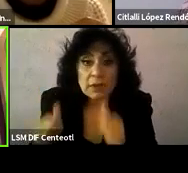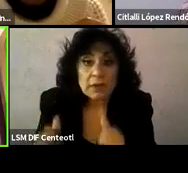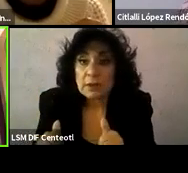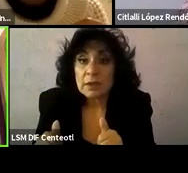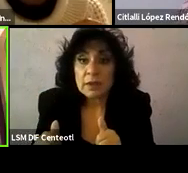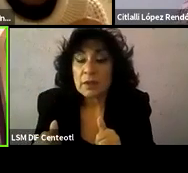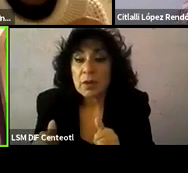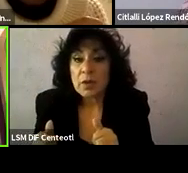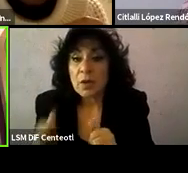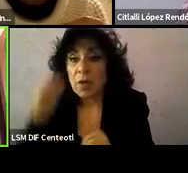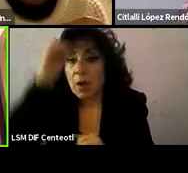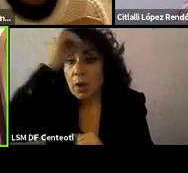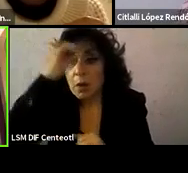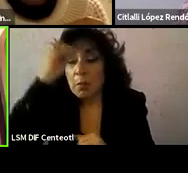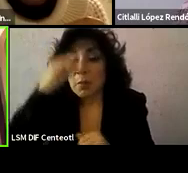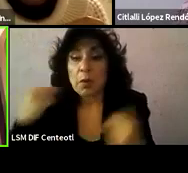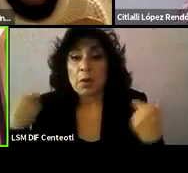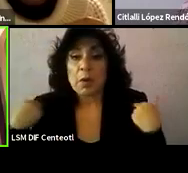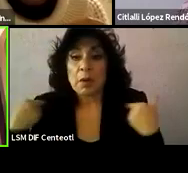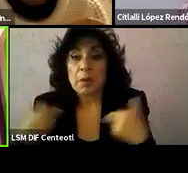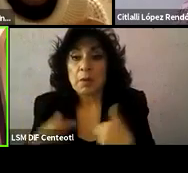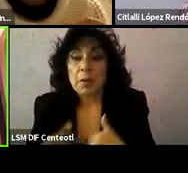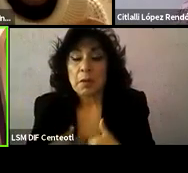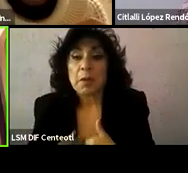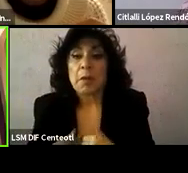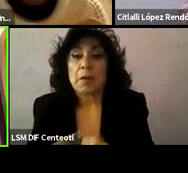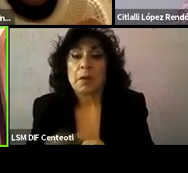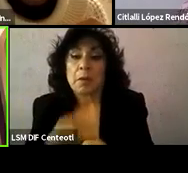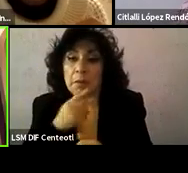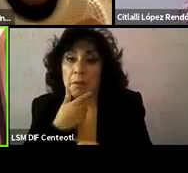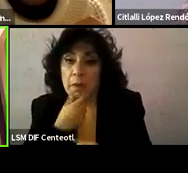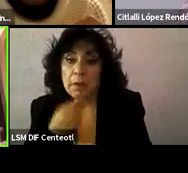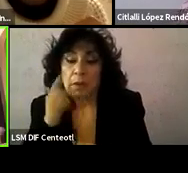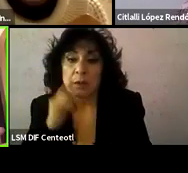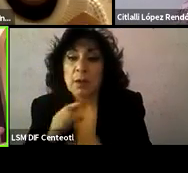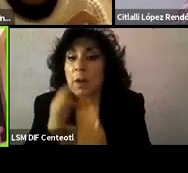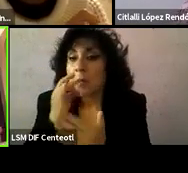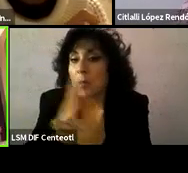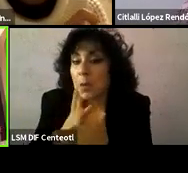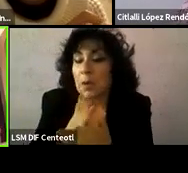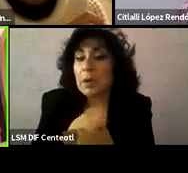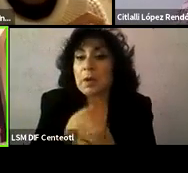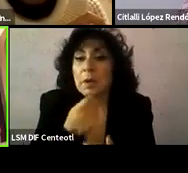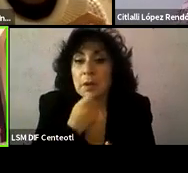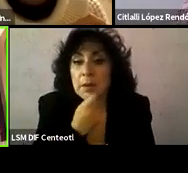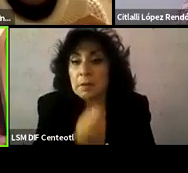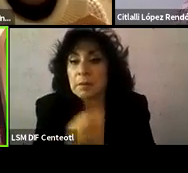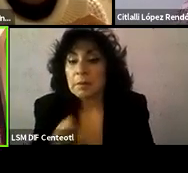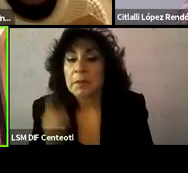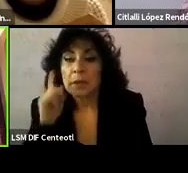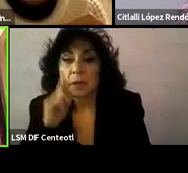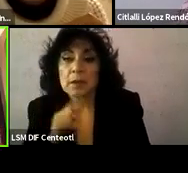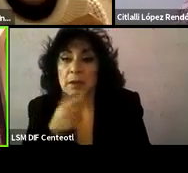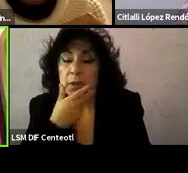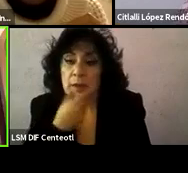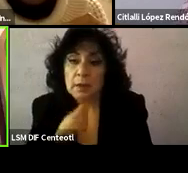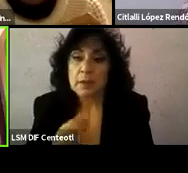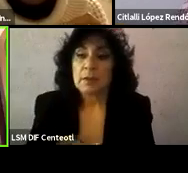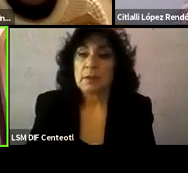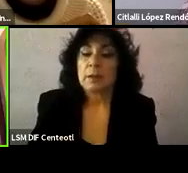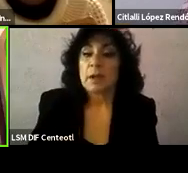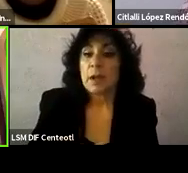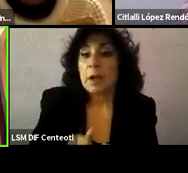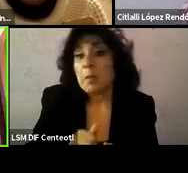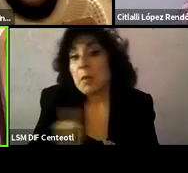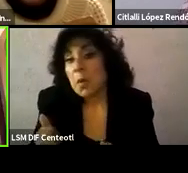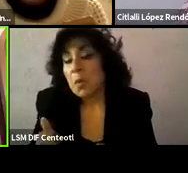maestras. Ese protocolo es exclusivamente para niños y niñas. Además, se generalizó en todo el país. Algunos son leyes, otros son